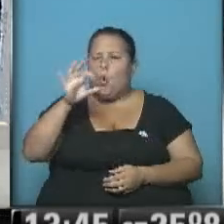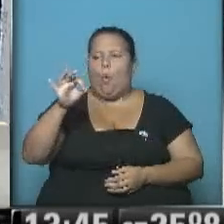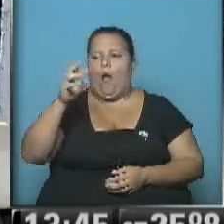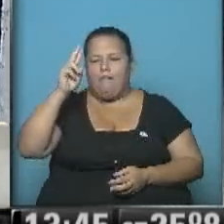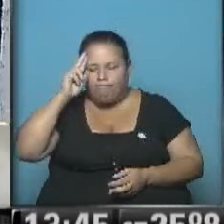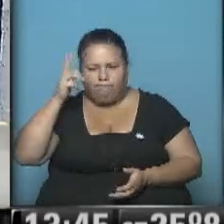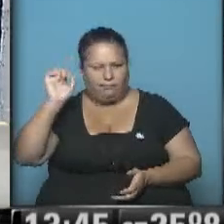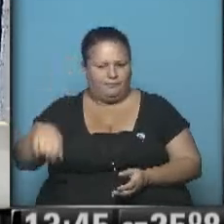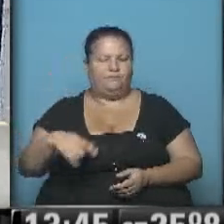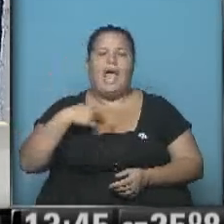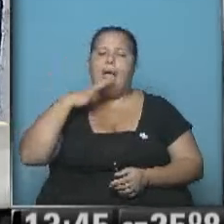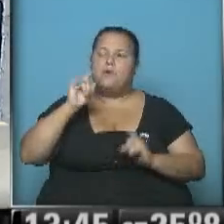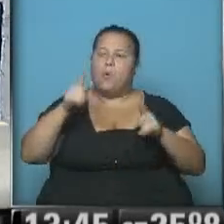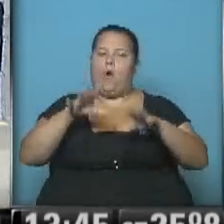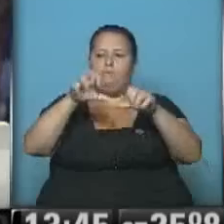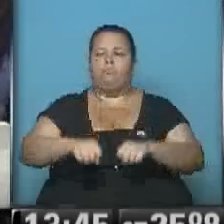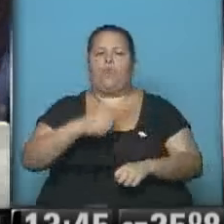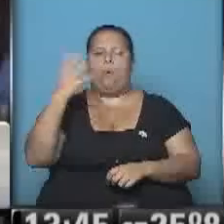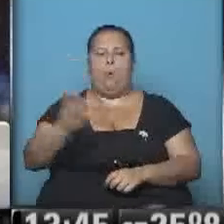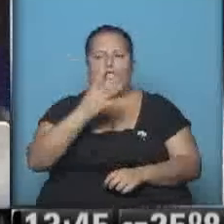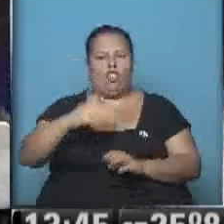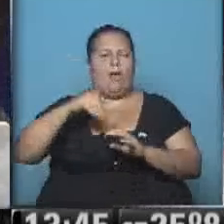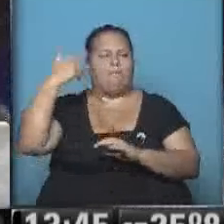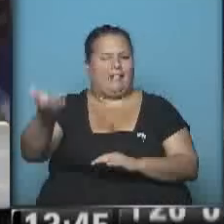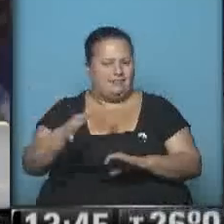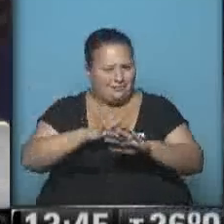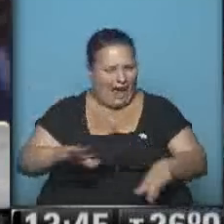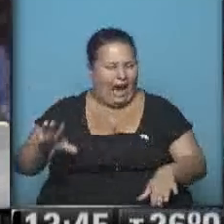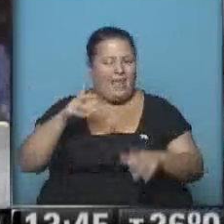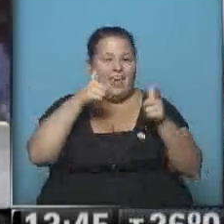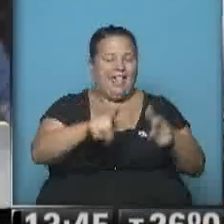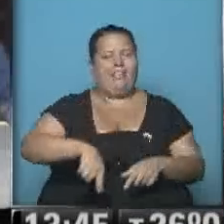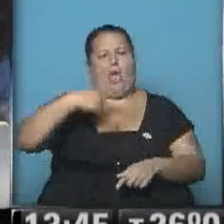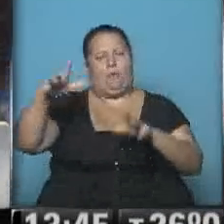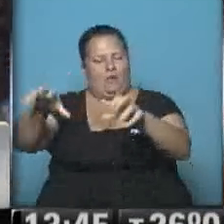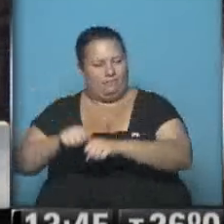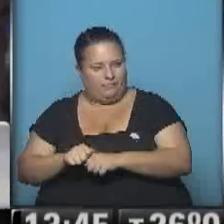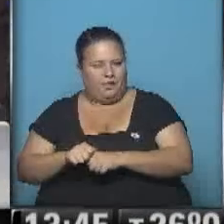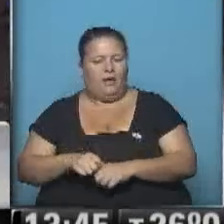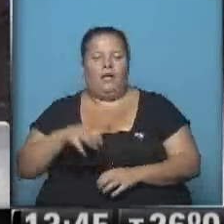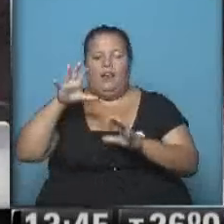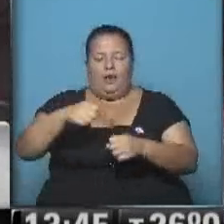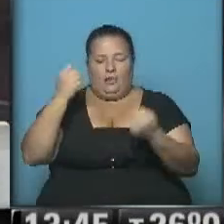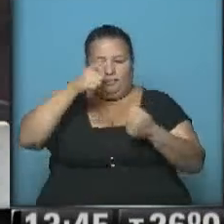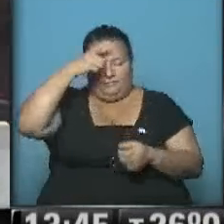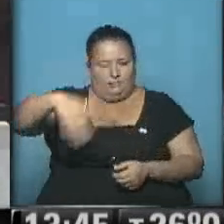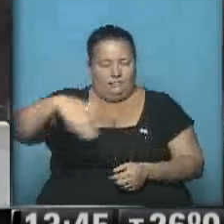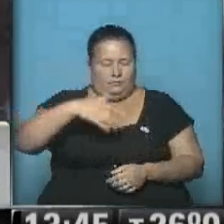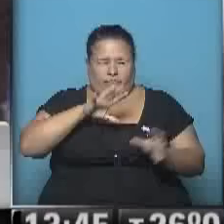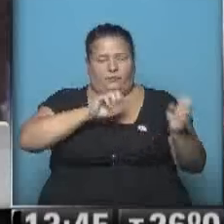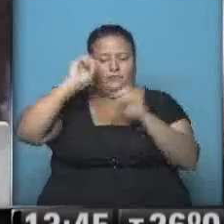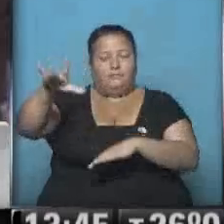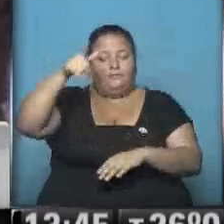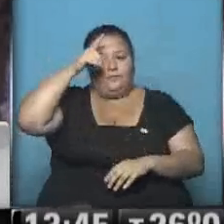respetado. A mi hijo igual lo agarraron casi 4 horas después del robo este, que lo agarró un patrullero en la calle, ahí lo llevó a